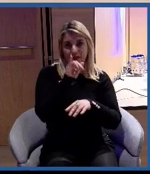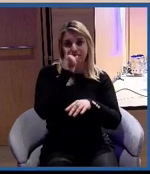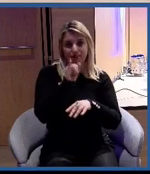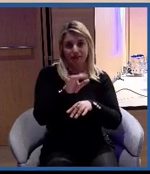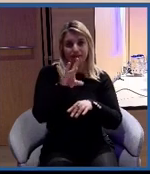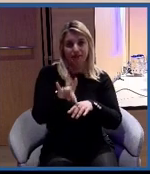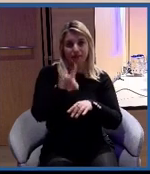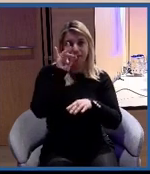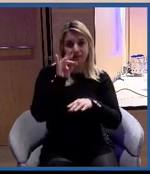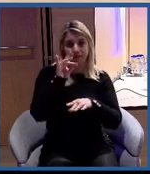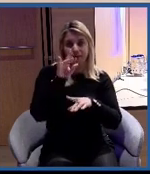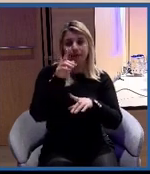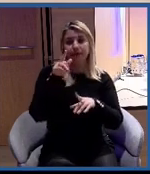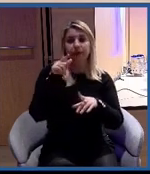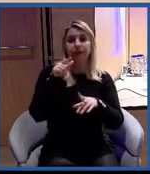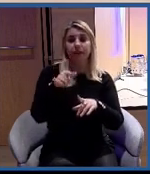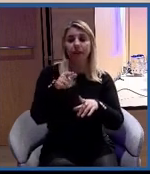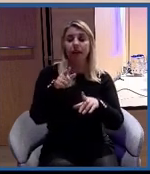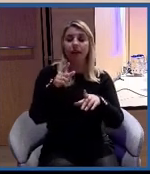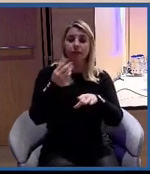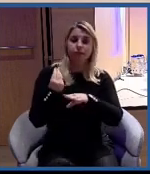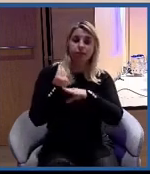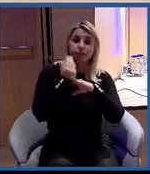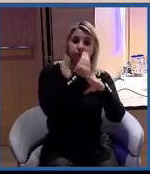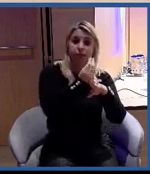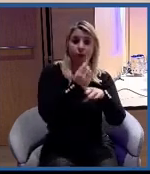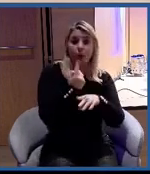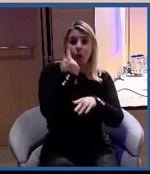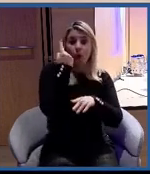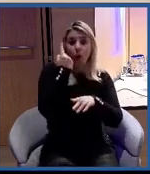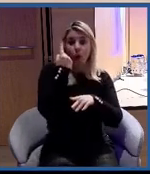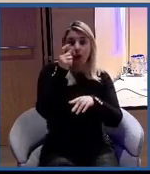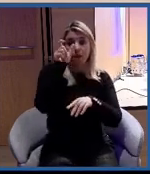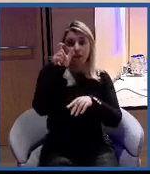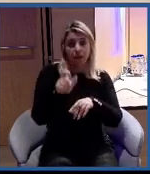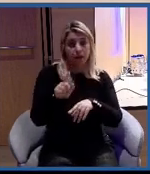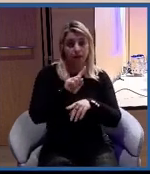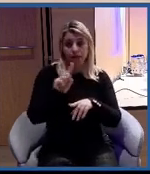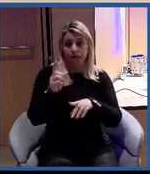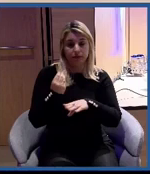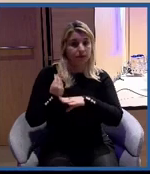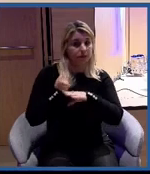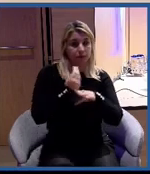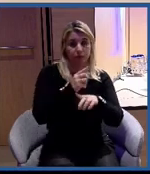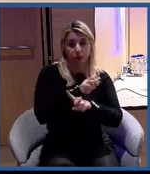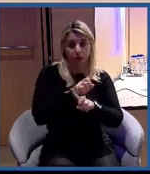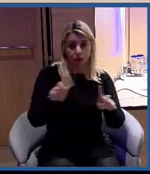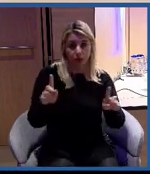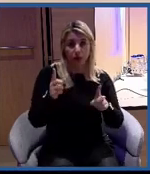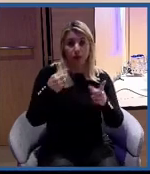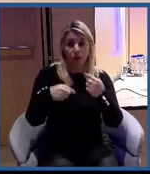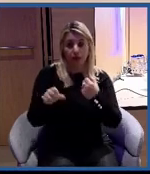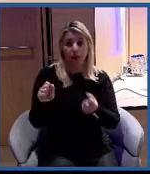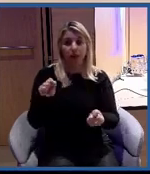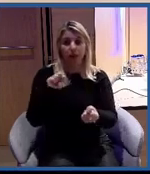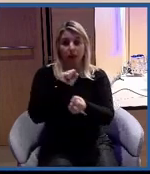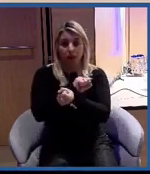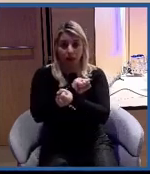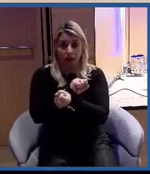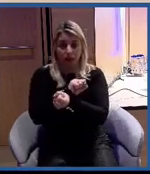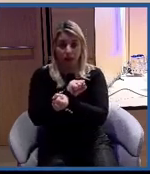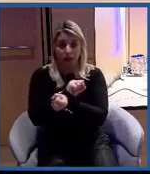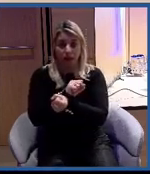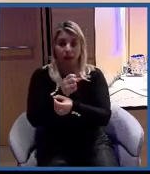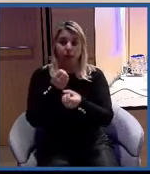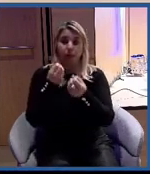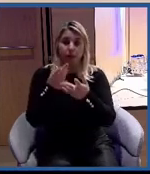de esas 12 alcaldesas tenemos una persona que posiblemente no asuma y que termine en la cárcel por un proceso vinculado al